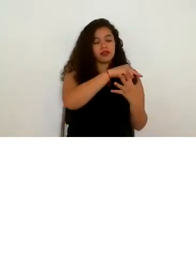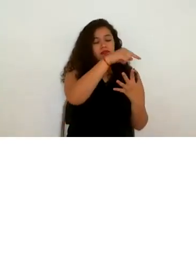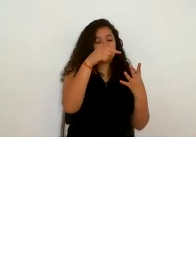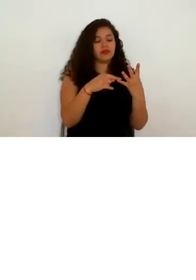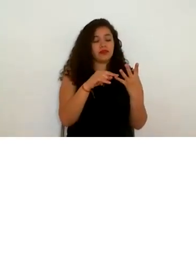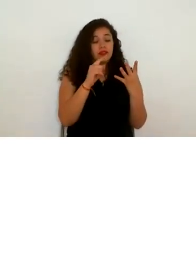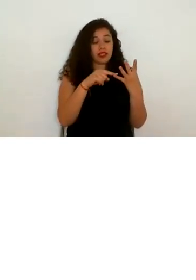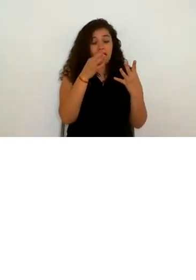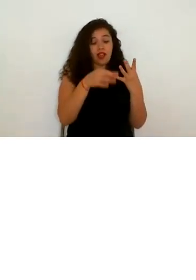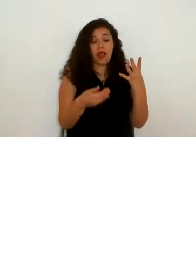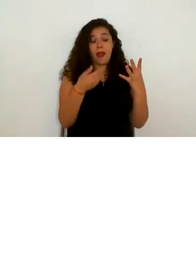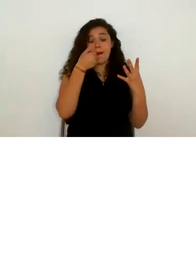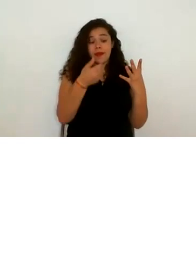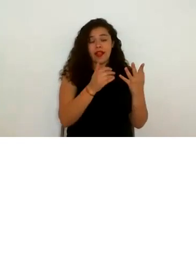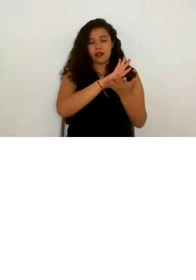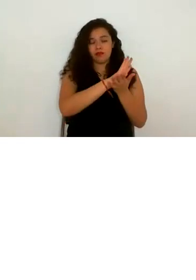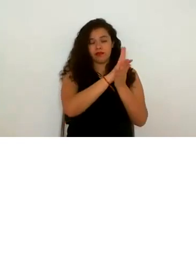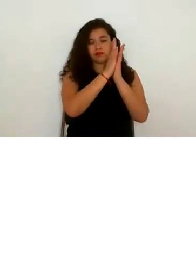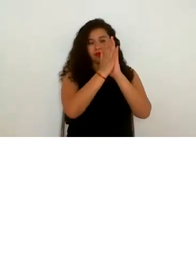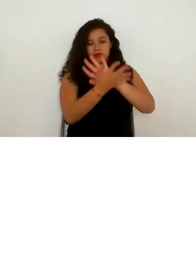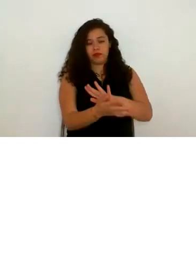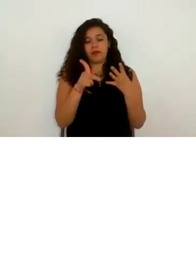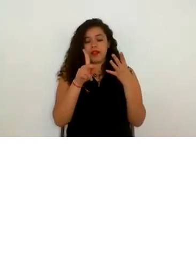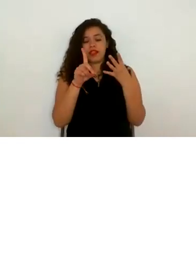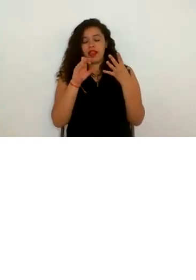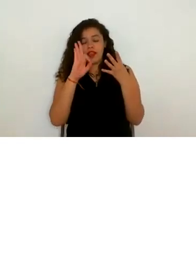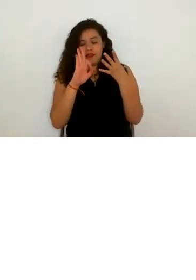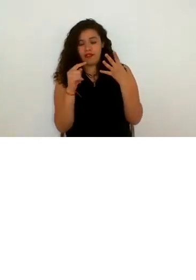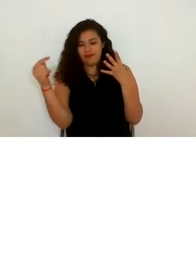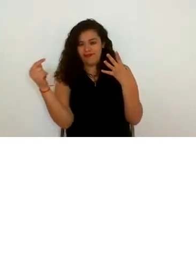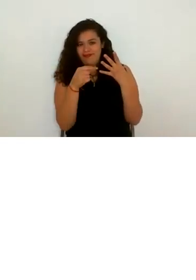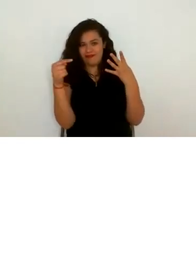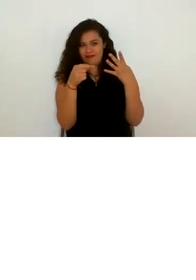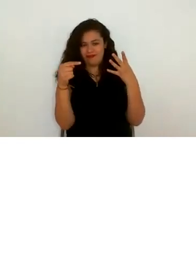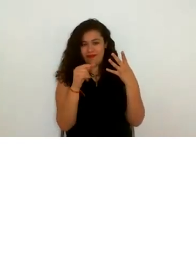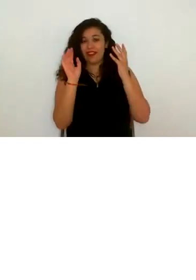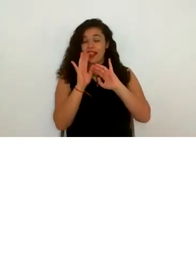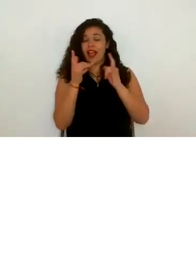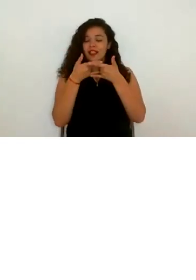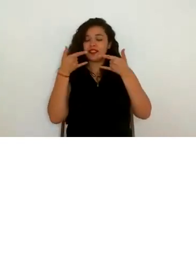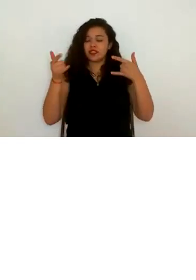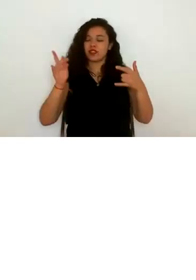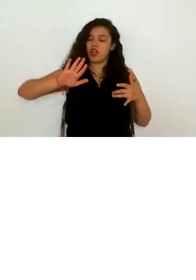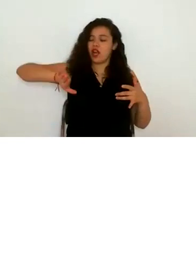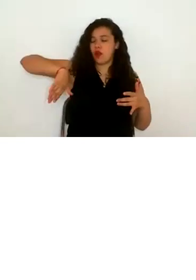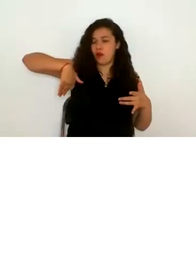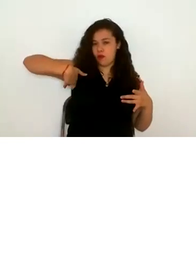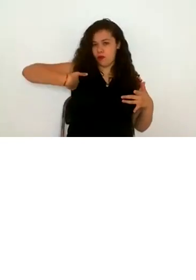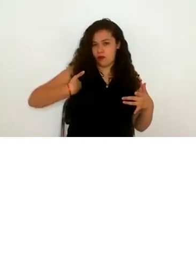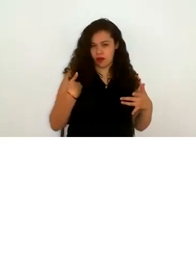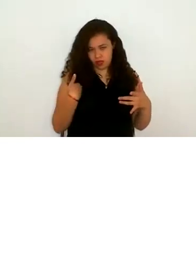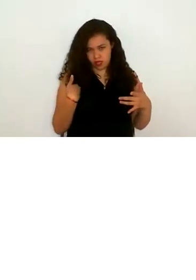formato PDF y esa será la versión final. Esa será la versión que se vuelve histórica o